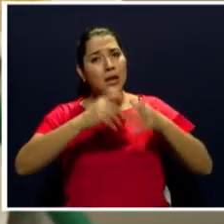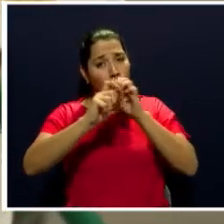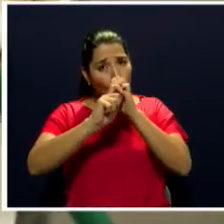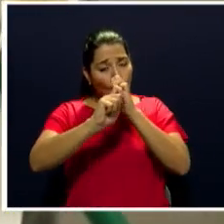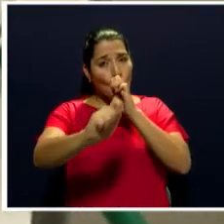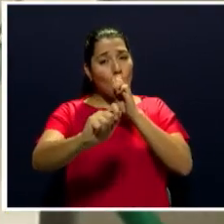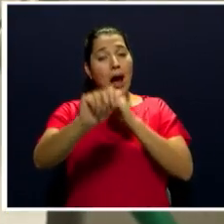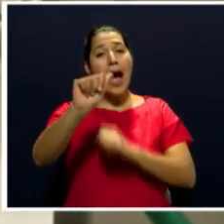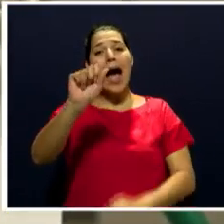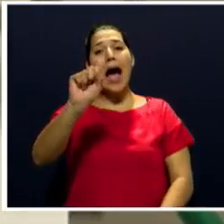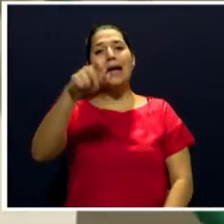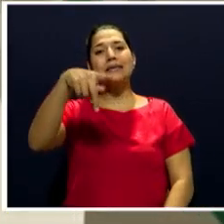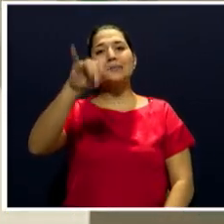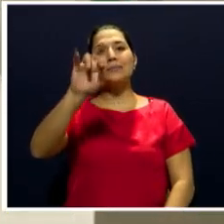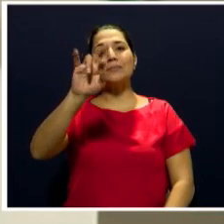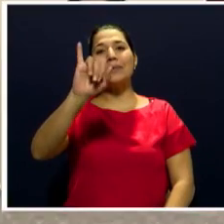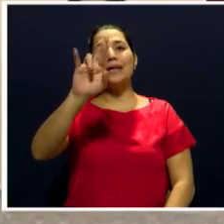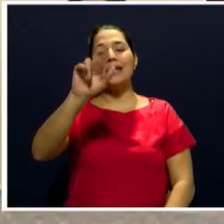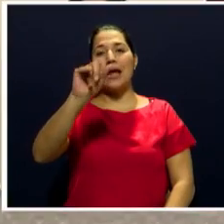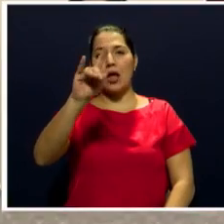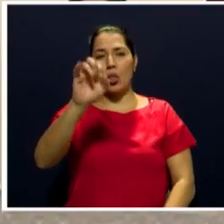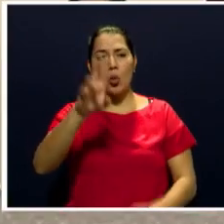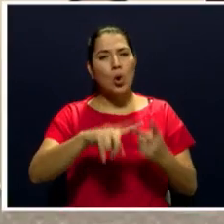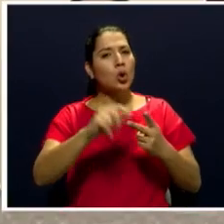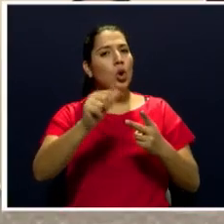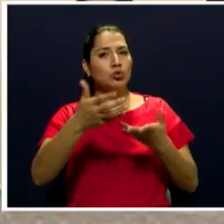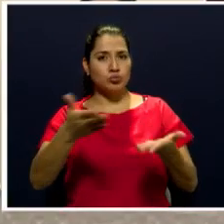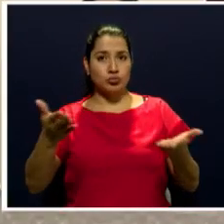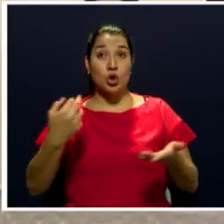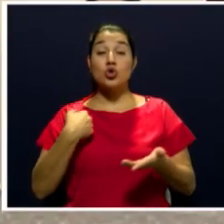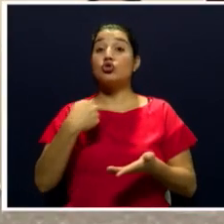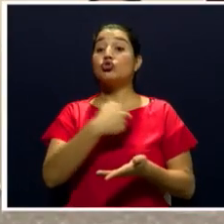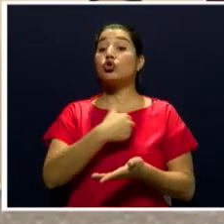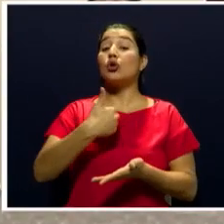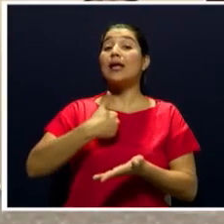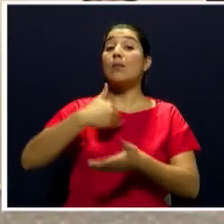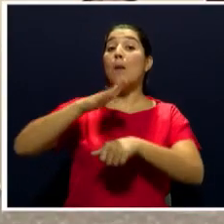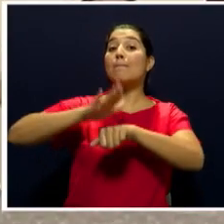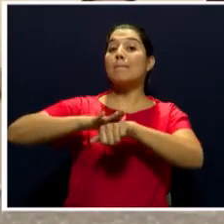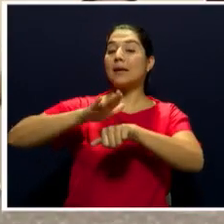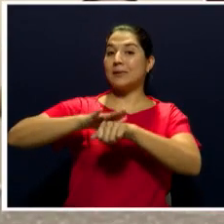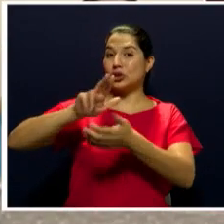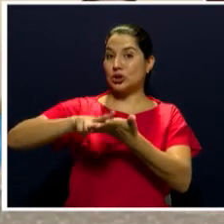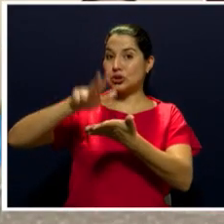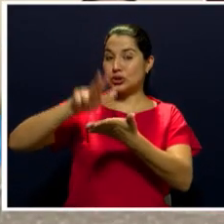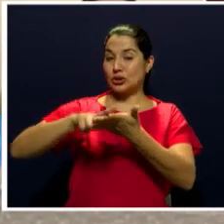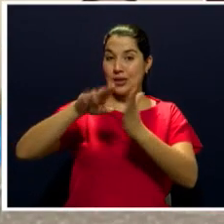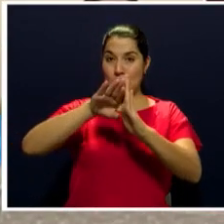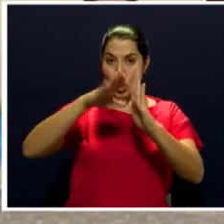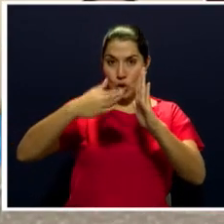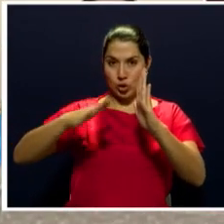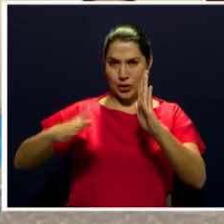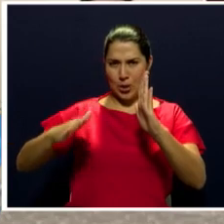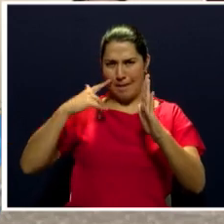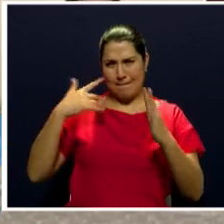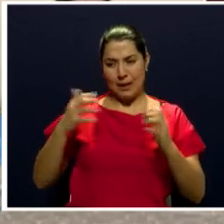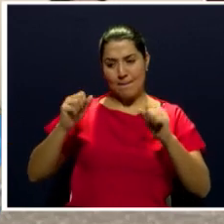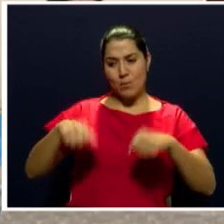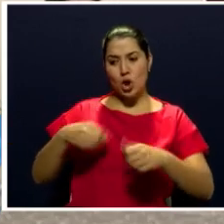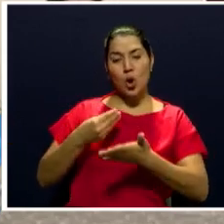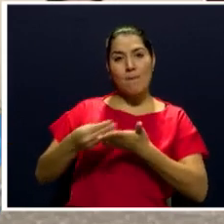vitales, entre otros implementos. Recibimos un aval de la Contraloría General de la República para la adquisición de